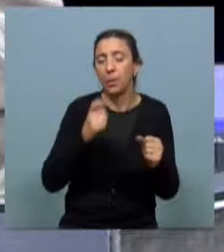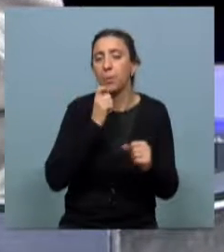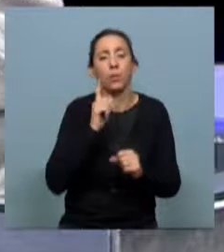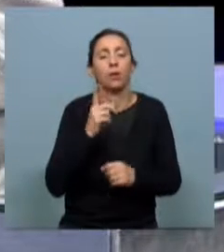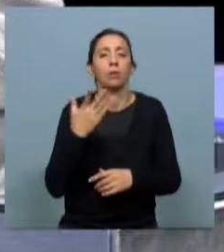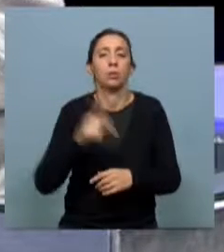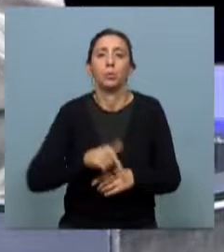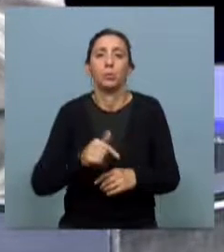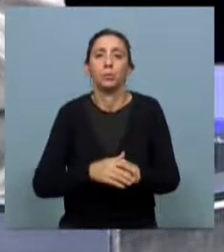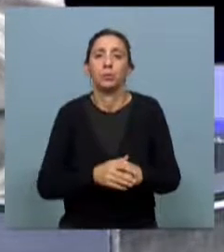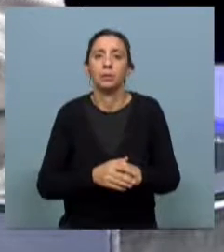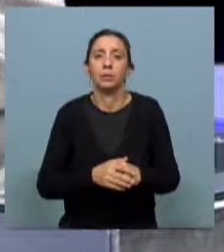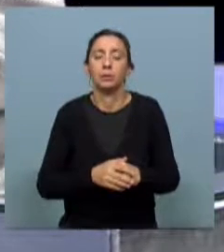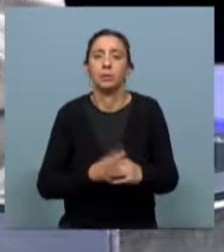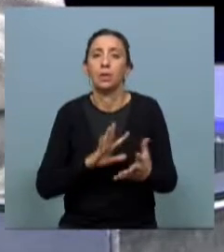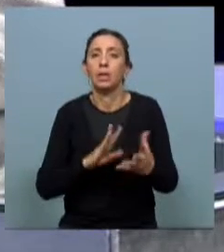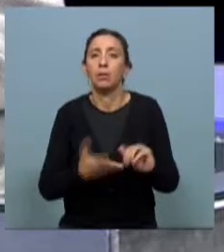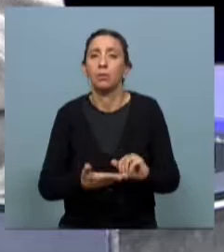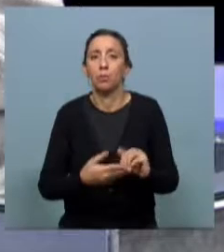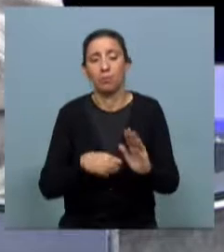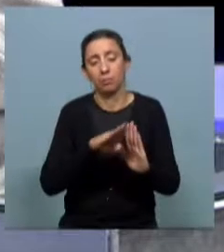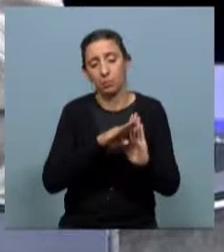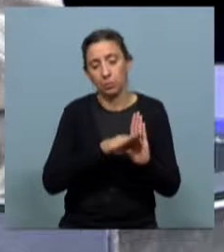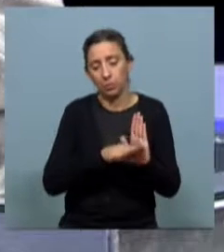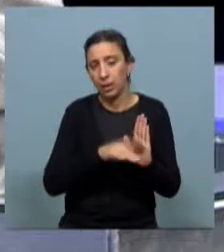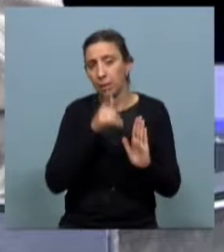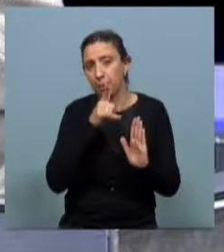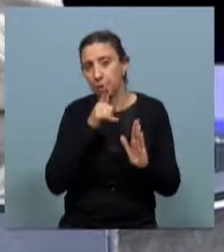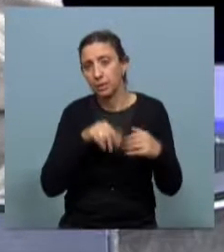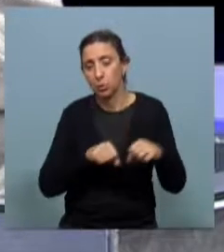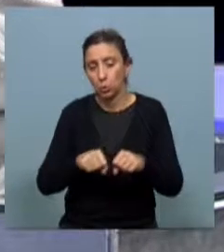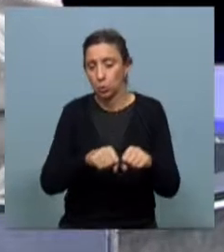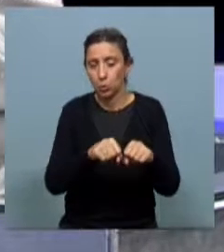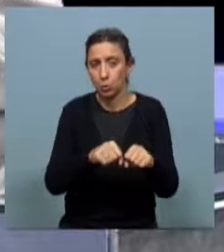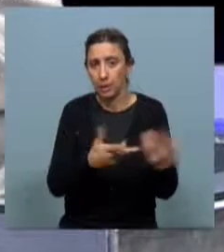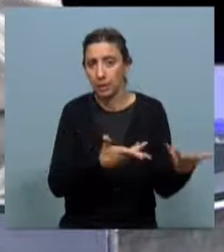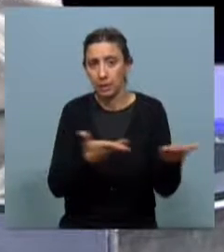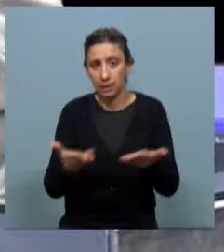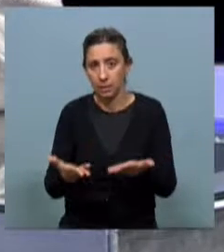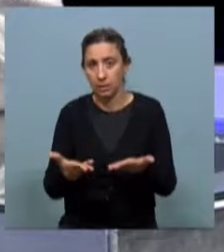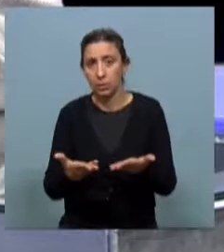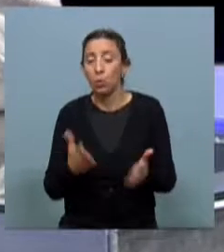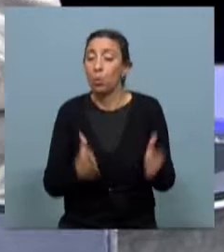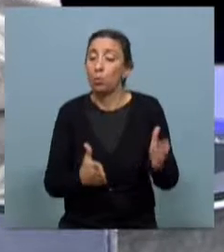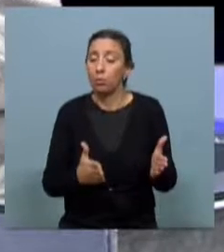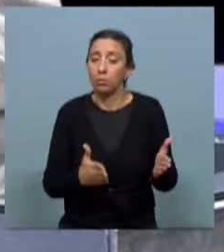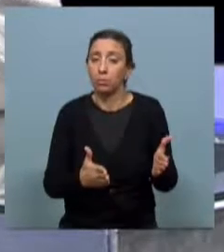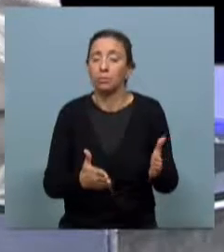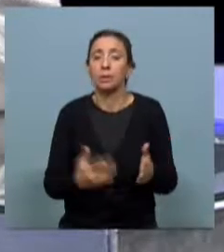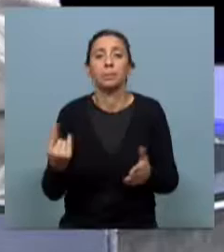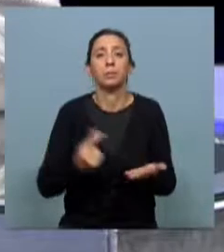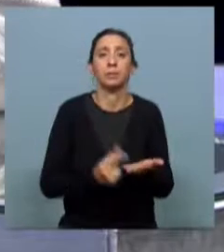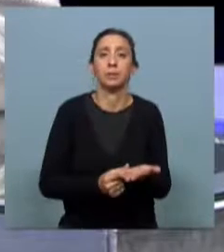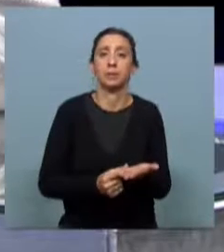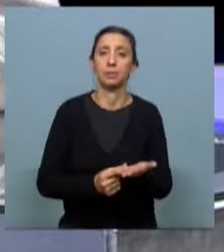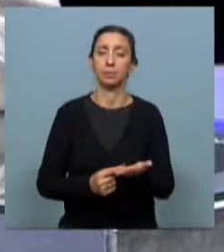haciendo un sistema de inventario como si fuera un supermercado atendido por un robot. En la primera etapa